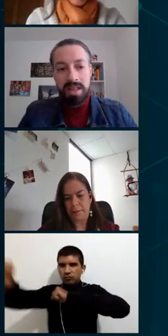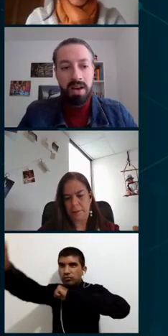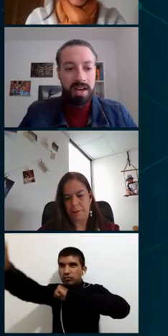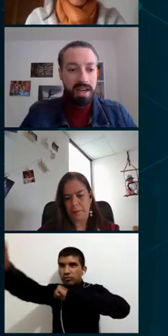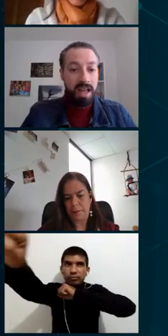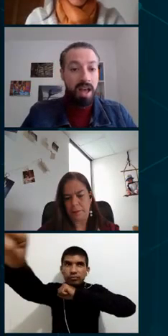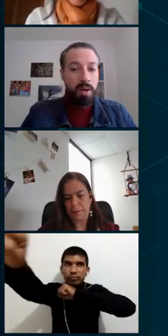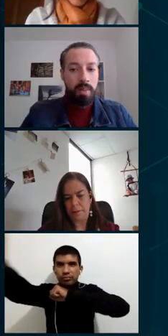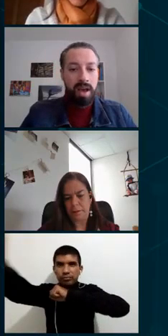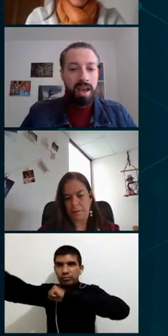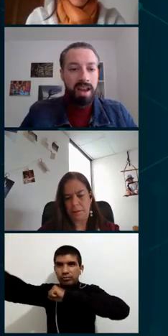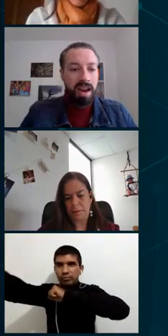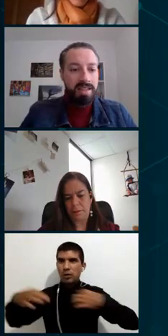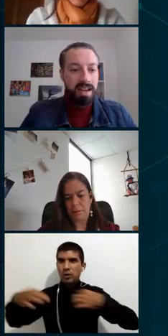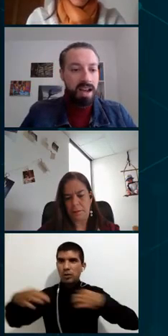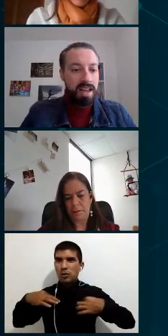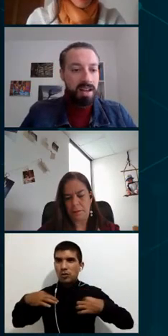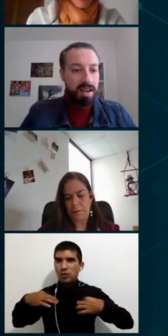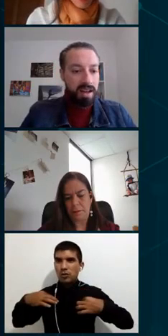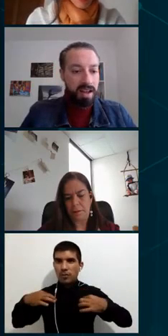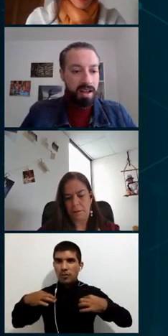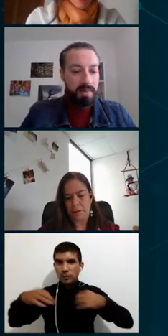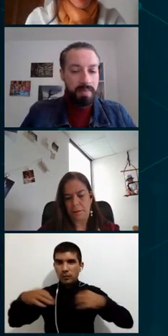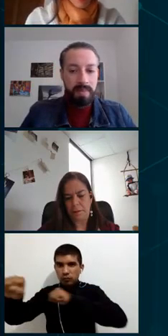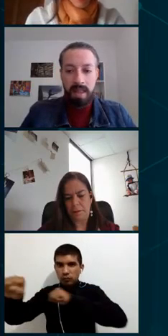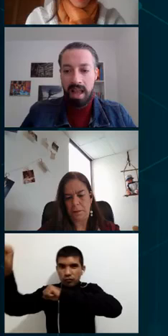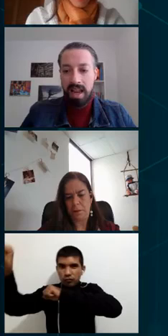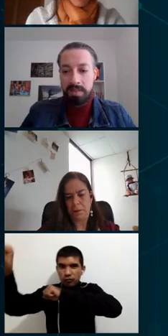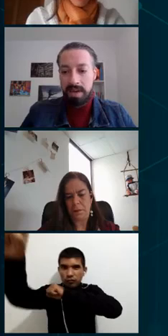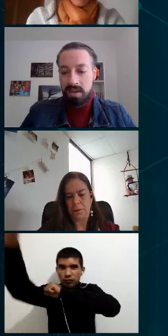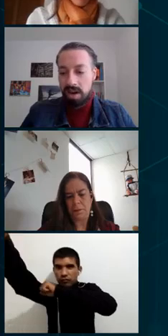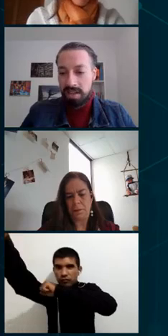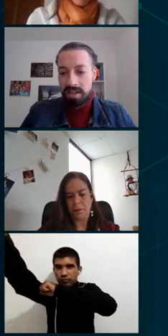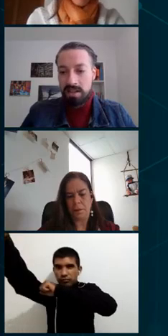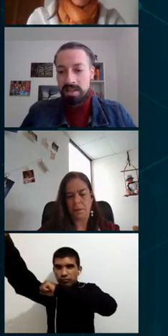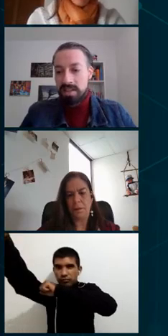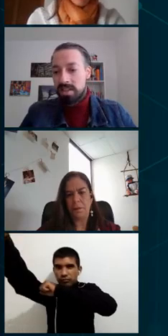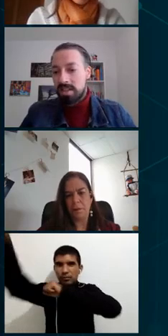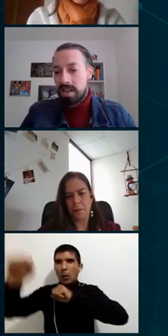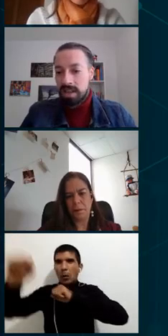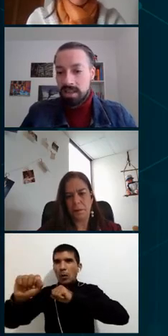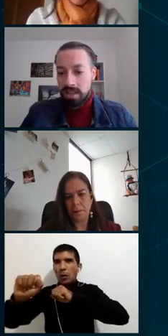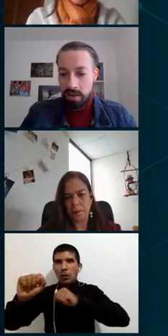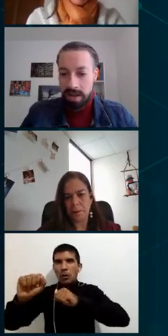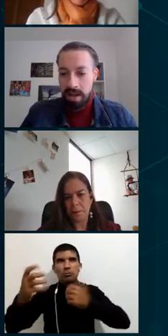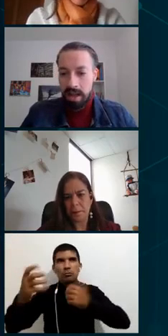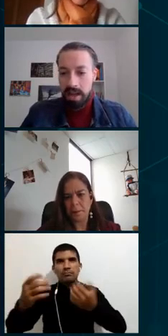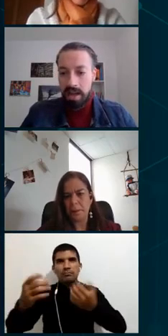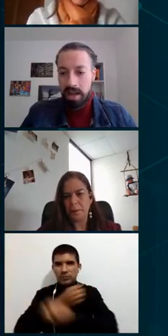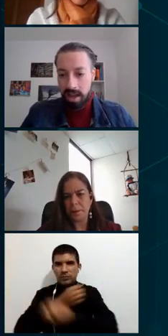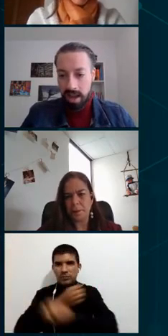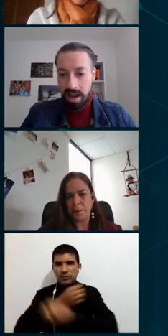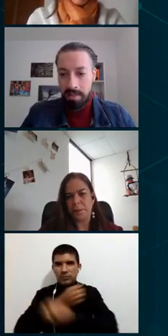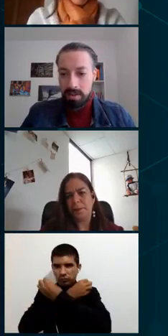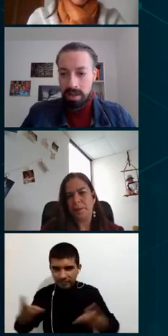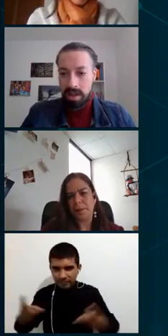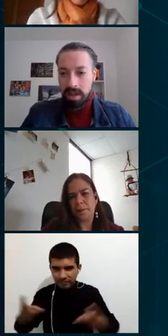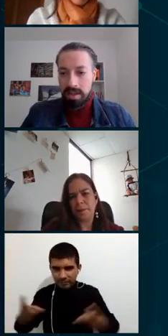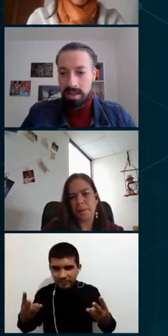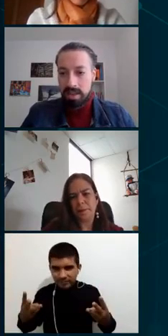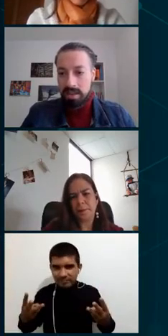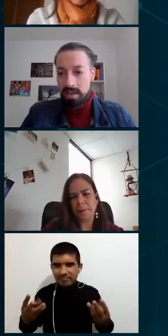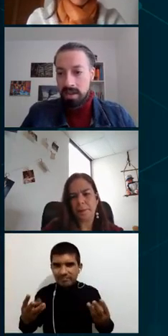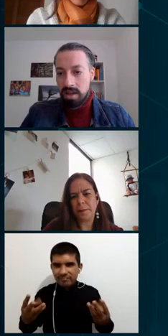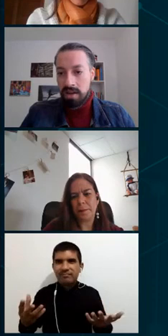también nos comentaban, puede generar cercanía en las personas. Entonces, chévere el